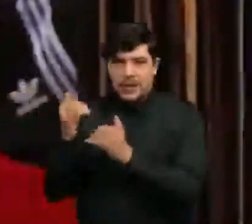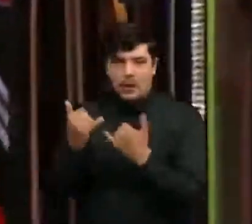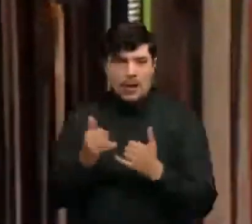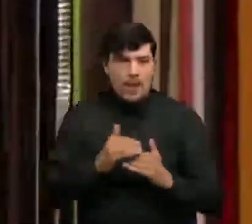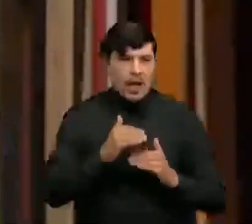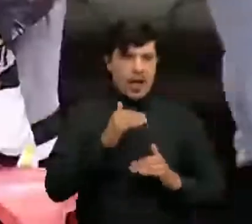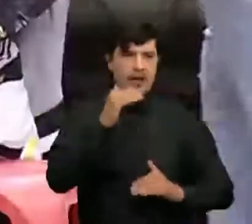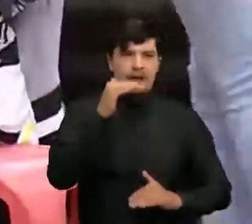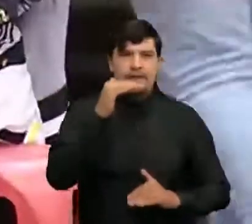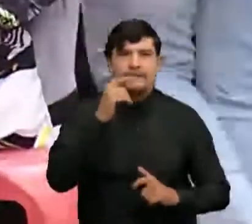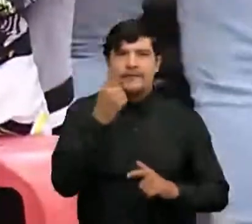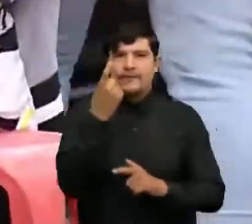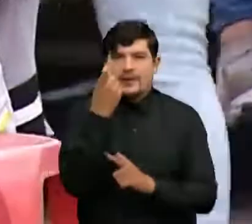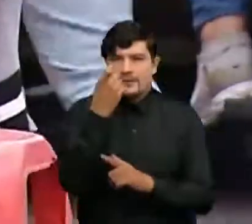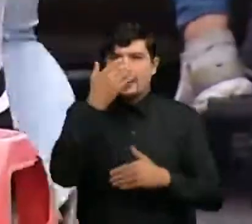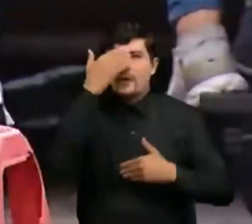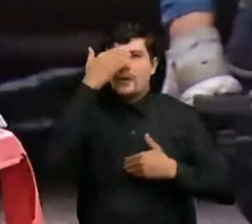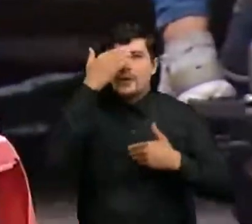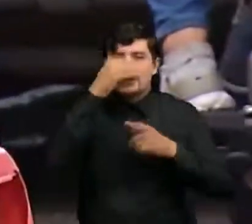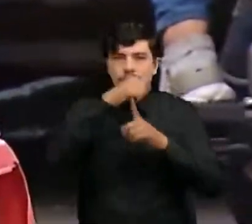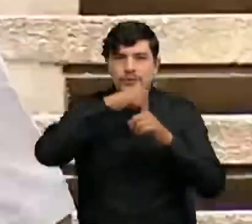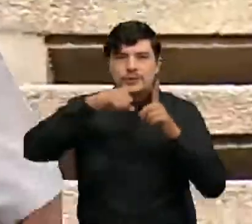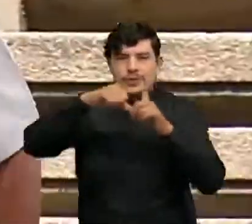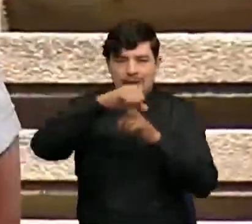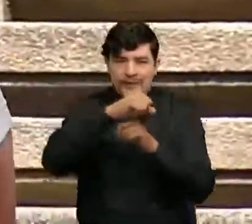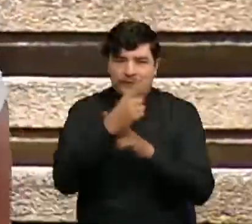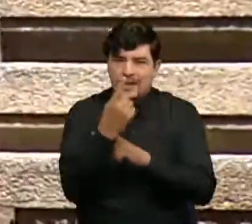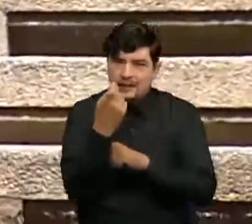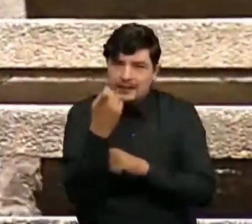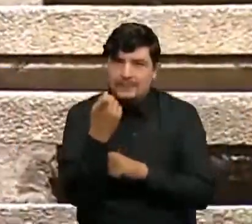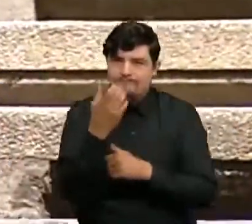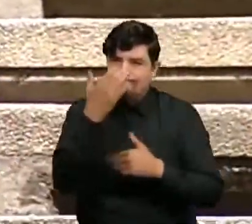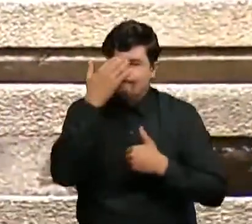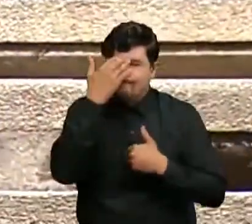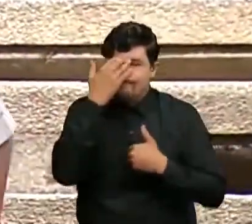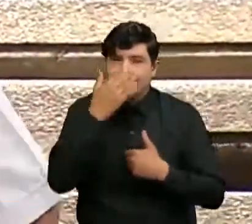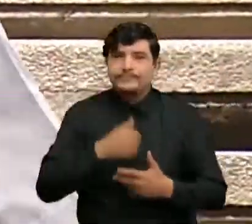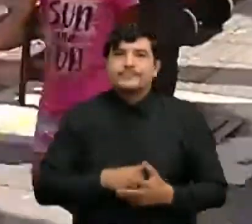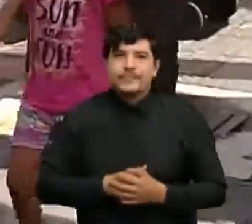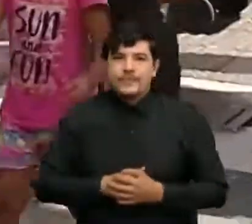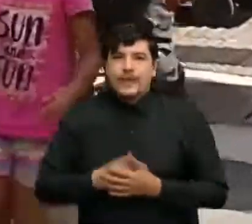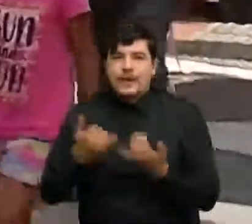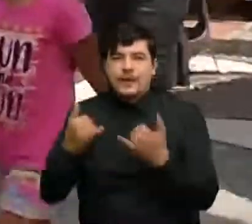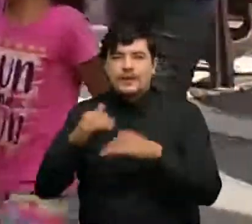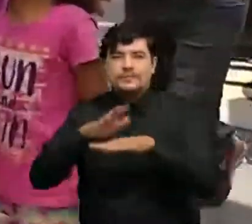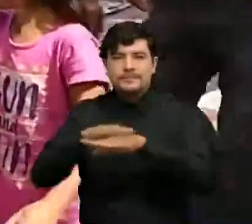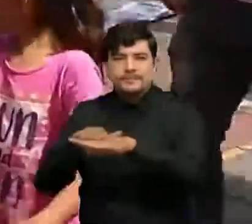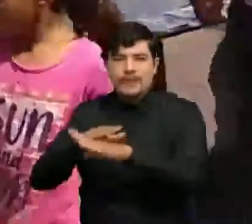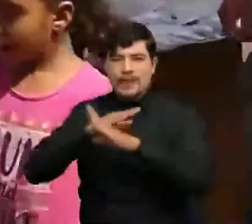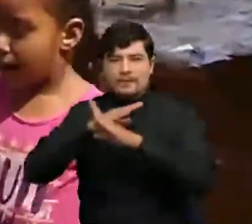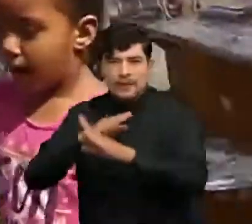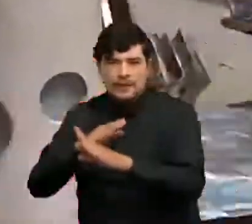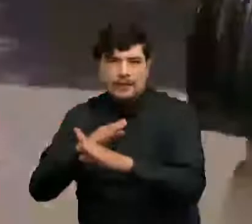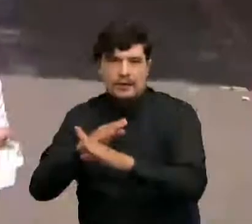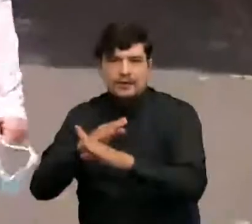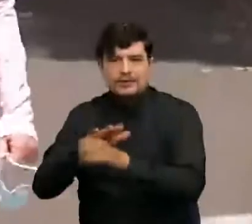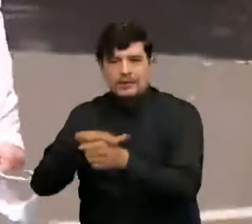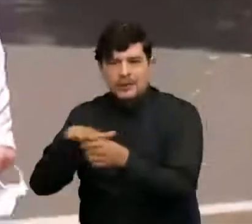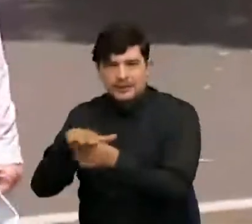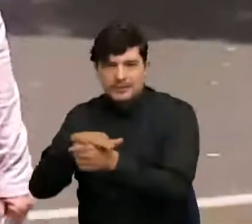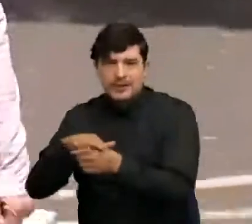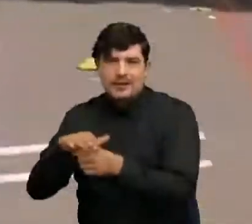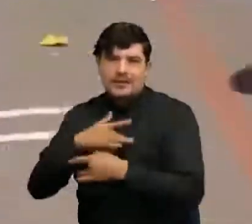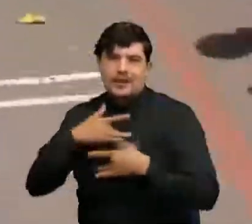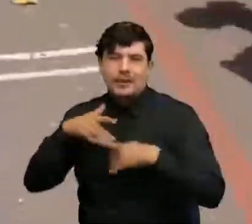social que tenemos. Es un llamado para evitar todas estas situaciones. Si bien necesitamos trabajar, necesitamos salir